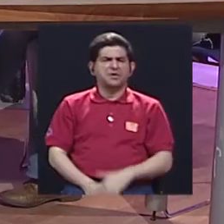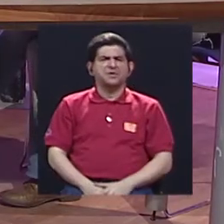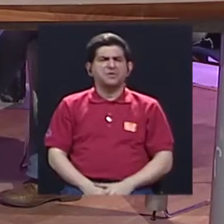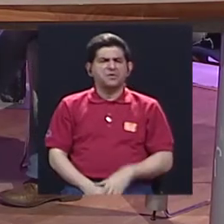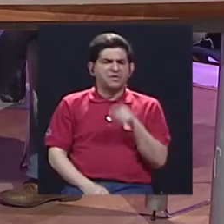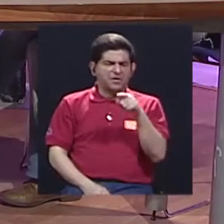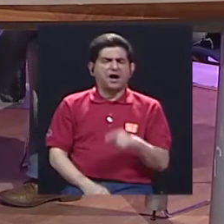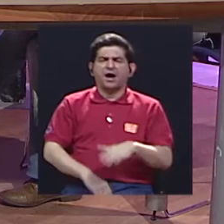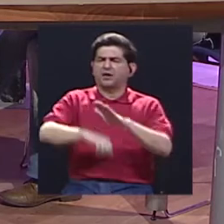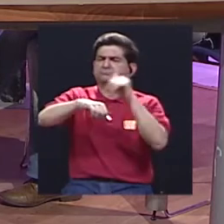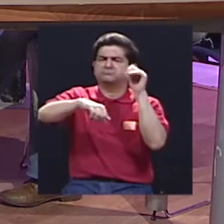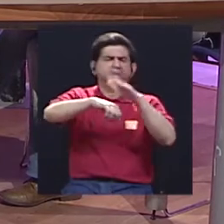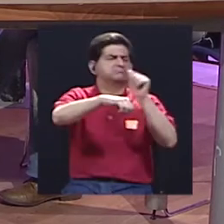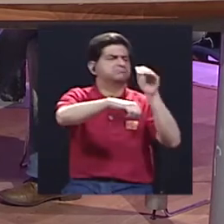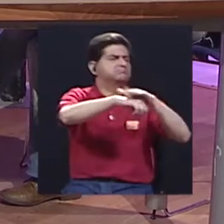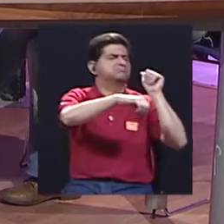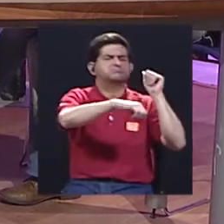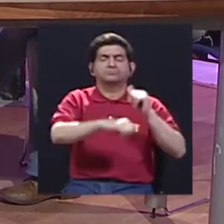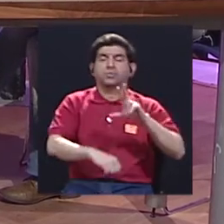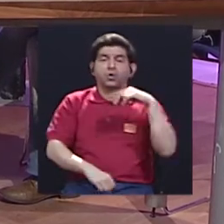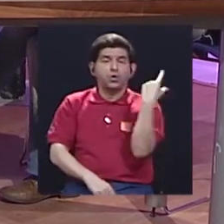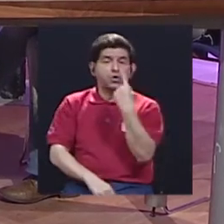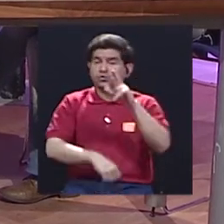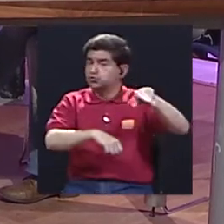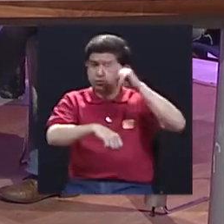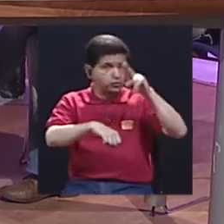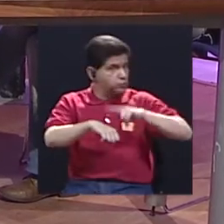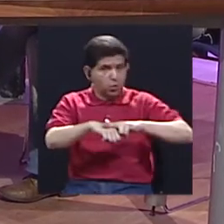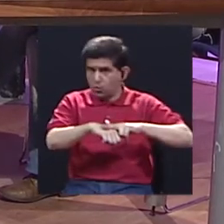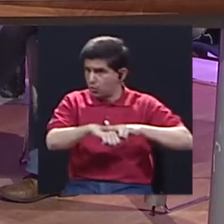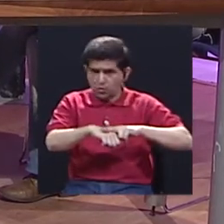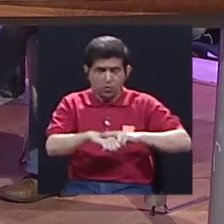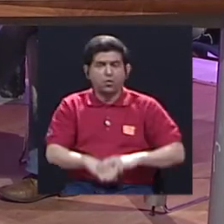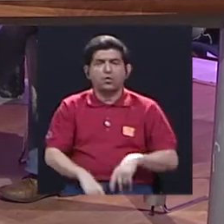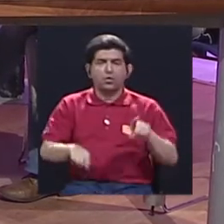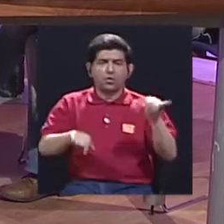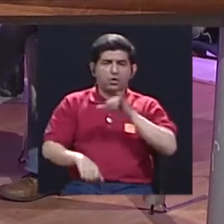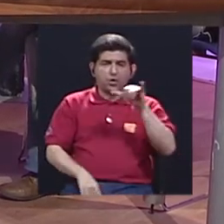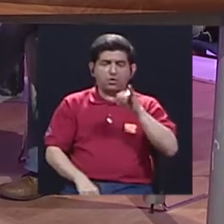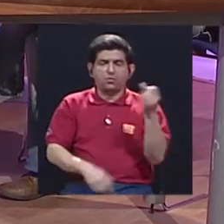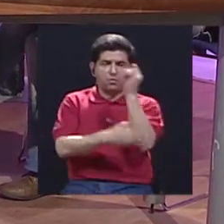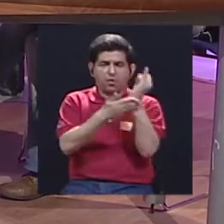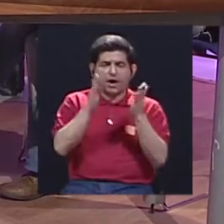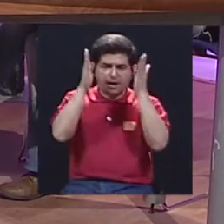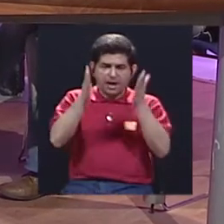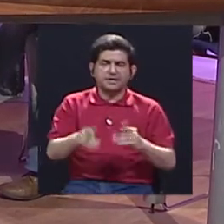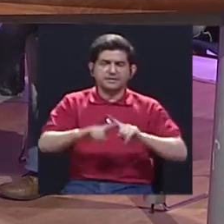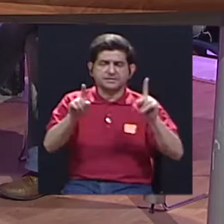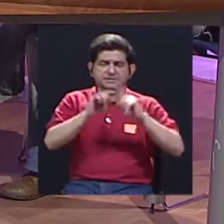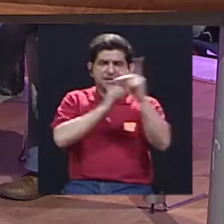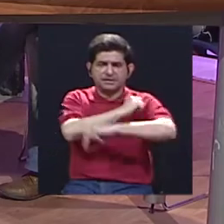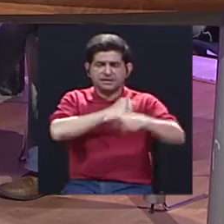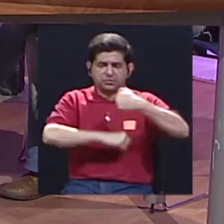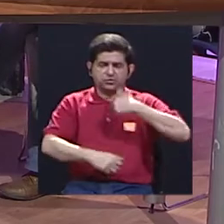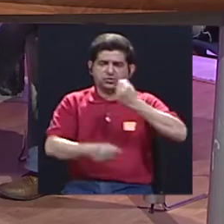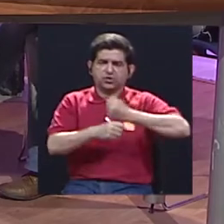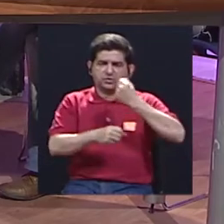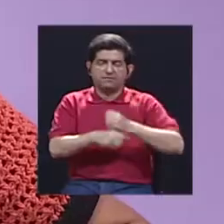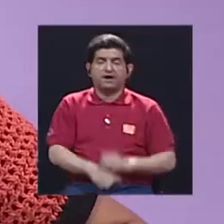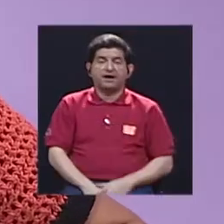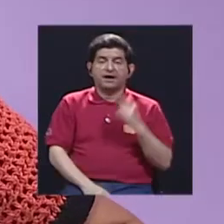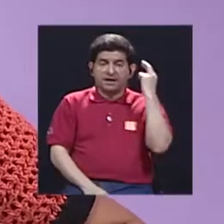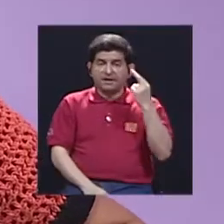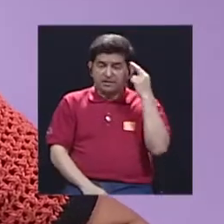una convocatoria, no solamente nacional, sino con los artistas de los otros países con los que he trabajado. Y así es como estamos